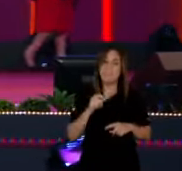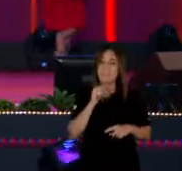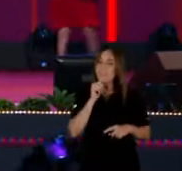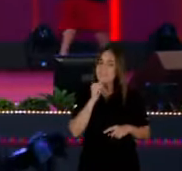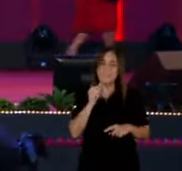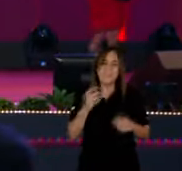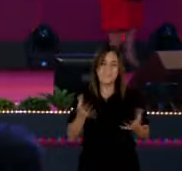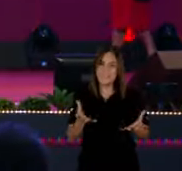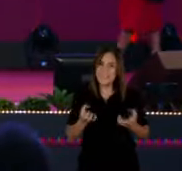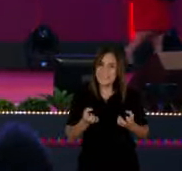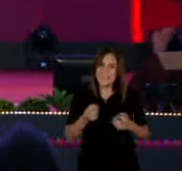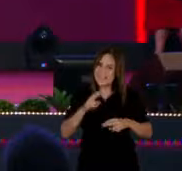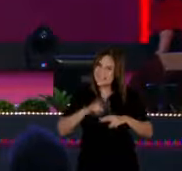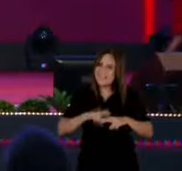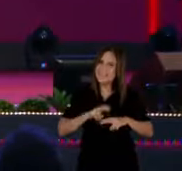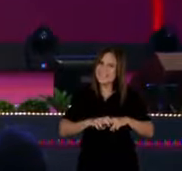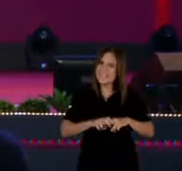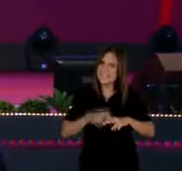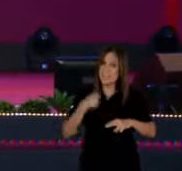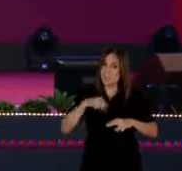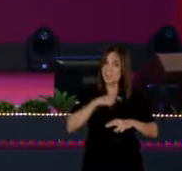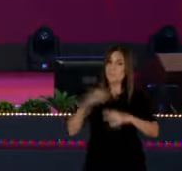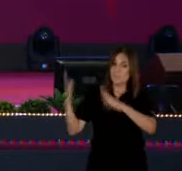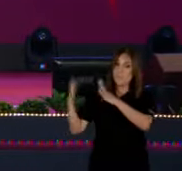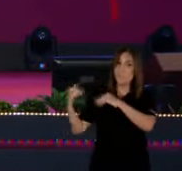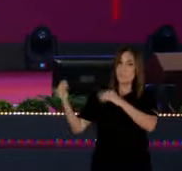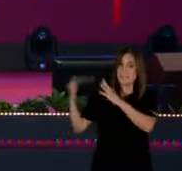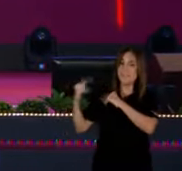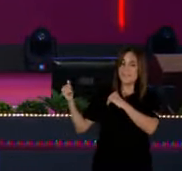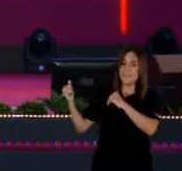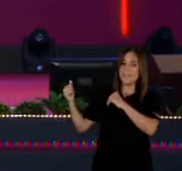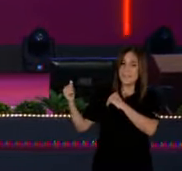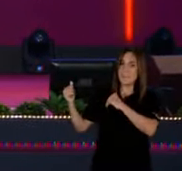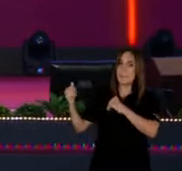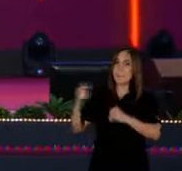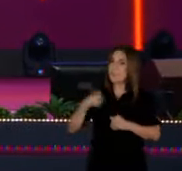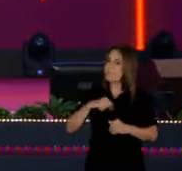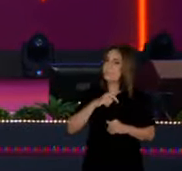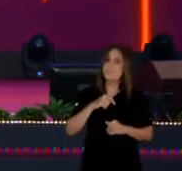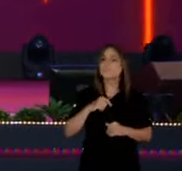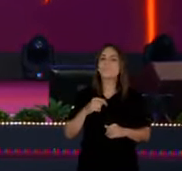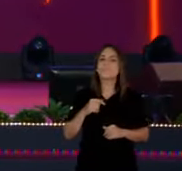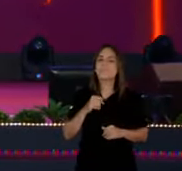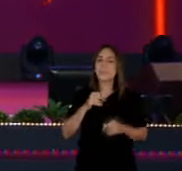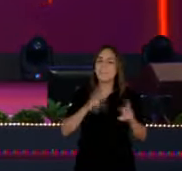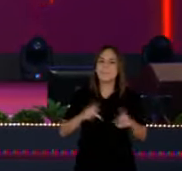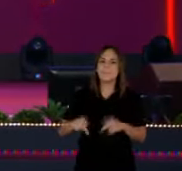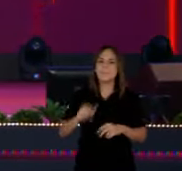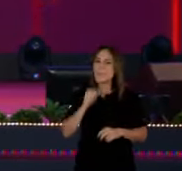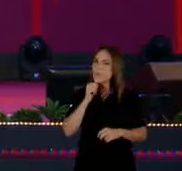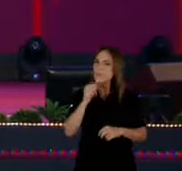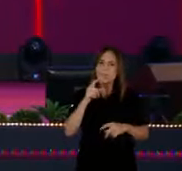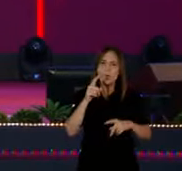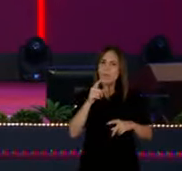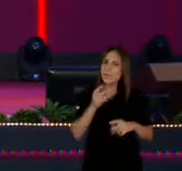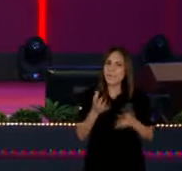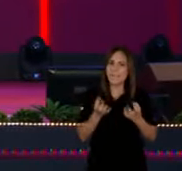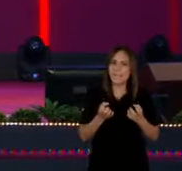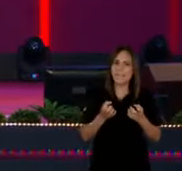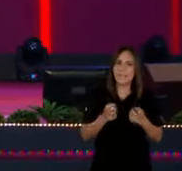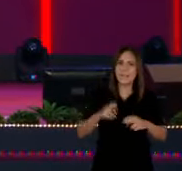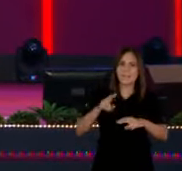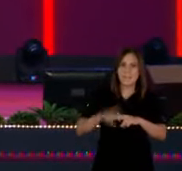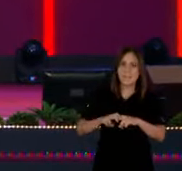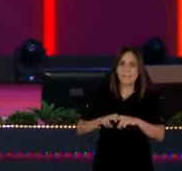expectación. Pastor Edgardo, usado por Dios, la gente no quiere sentarse, alaba. Qué bendición, hermanos, estamos